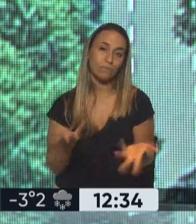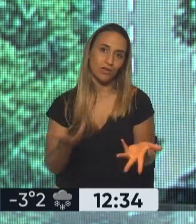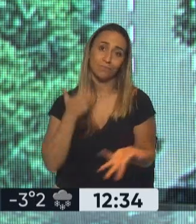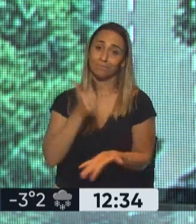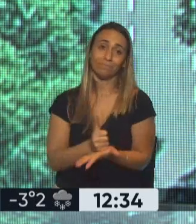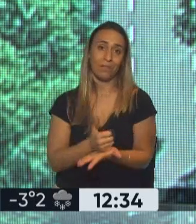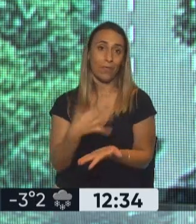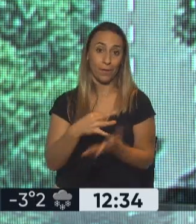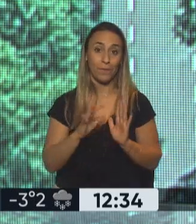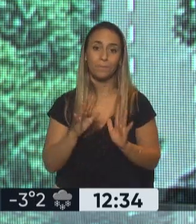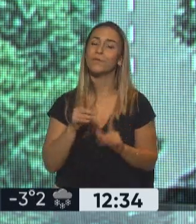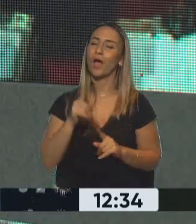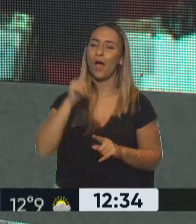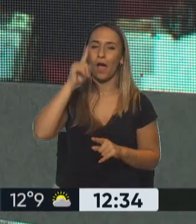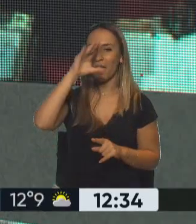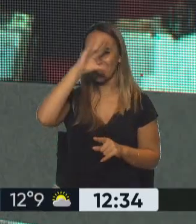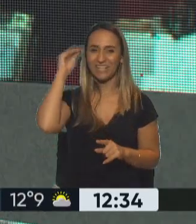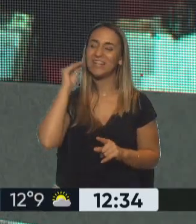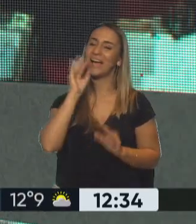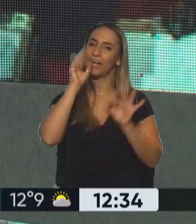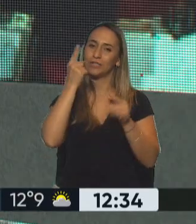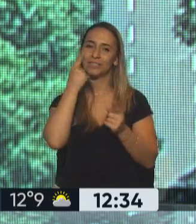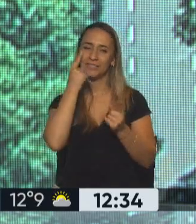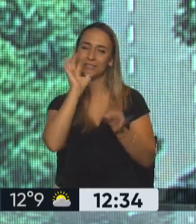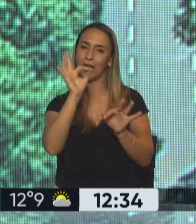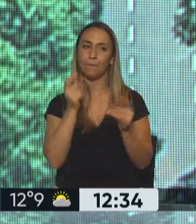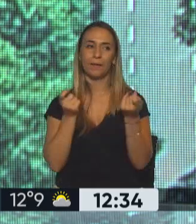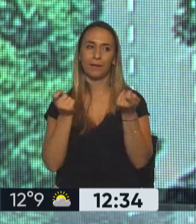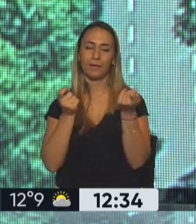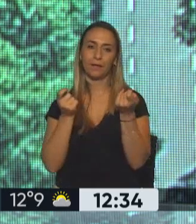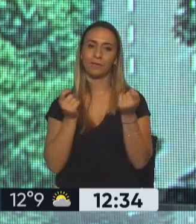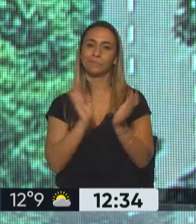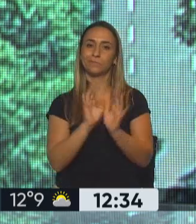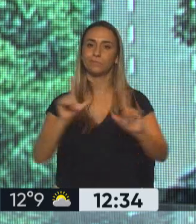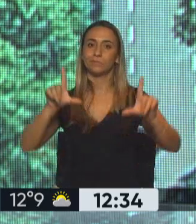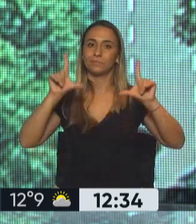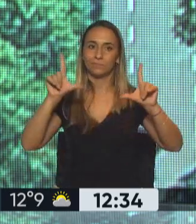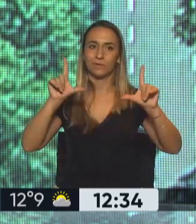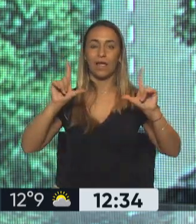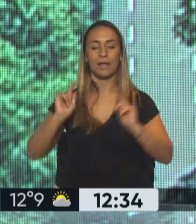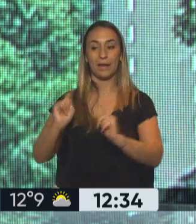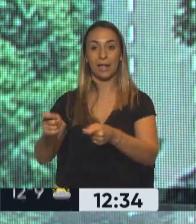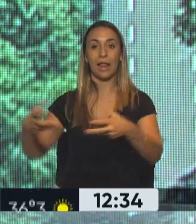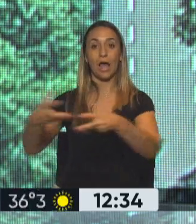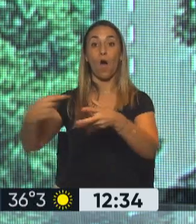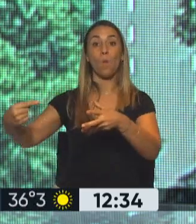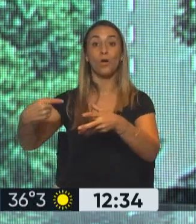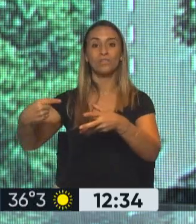sabe mucho de escenas políticas, de escenas digo, no le quiso regalar a la oposición